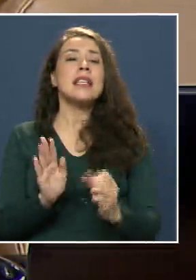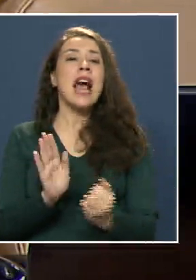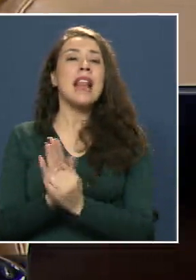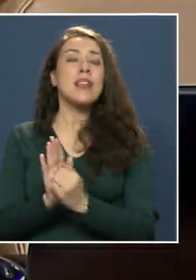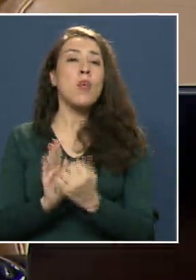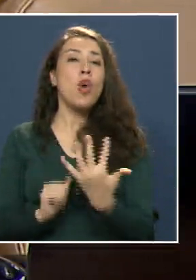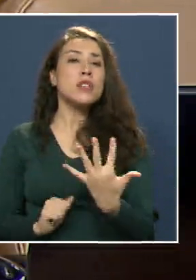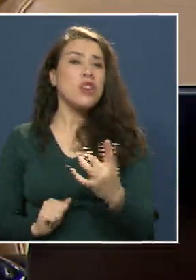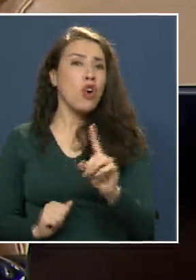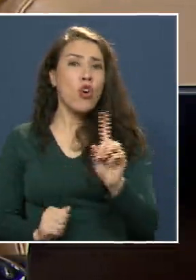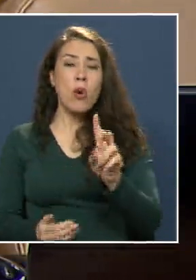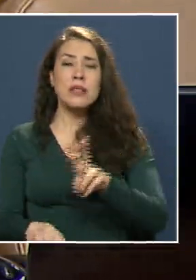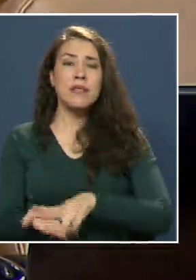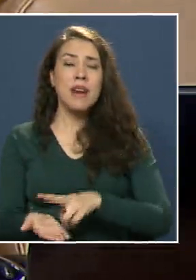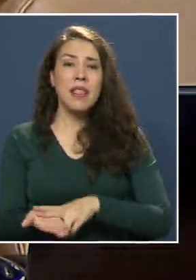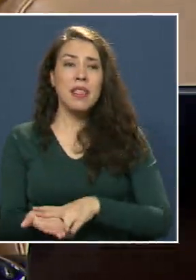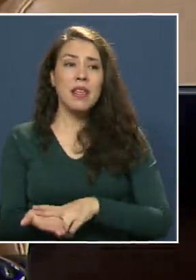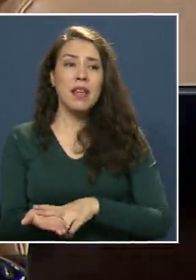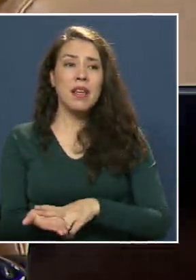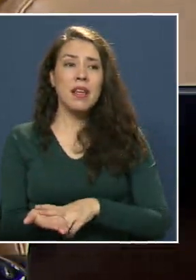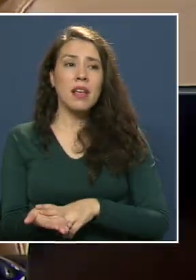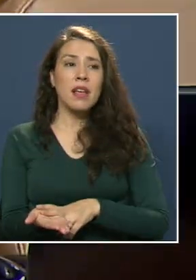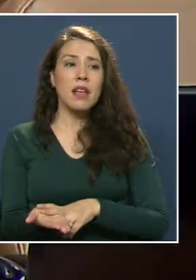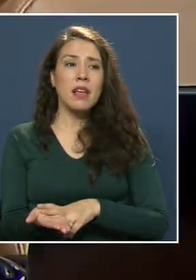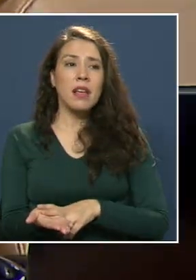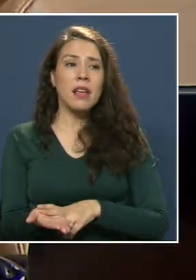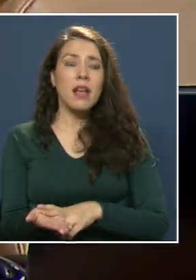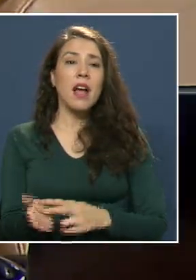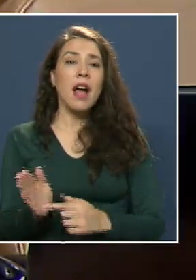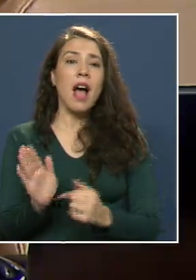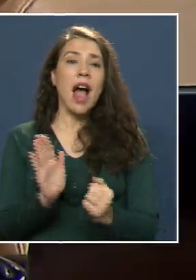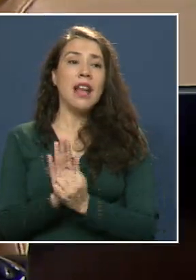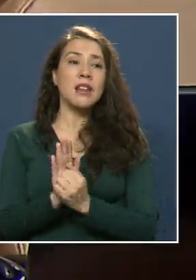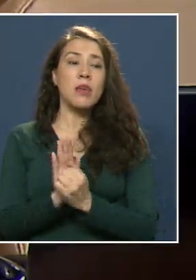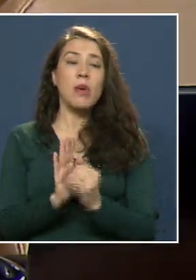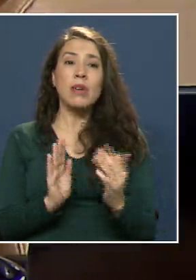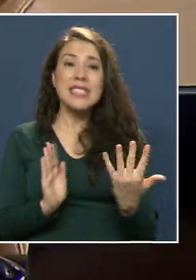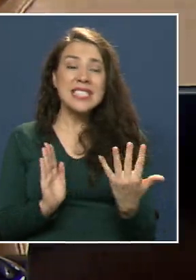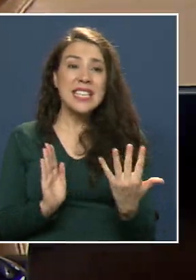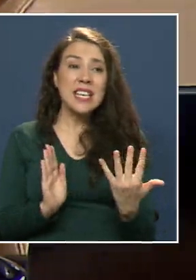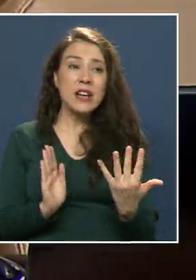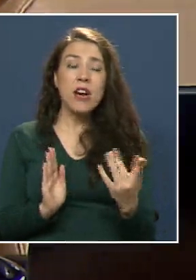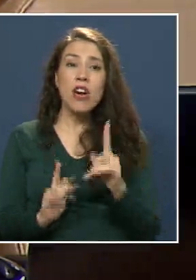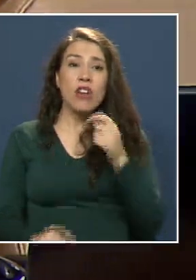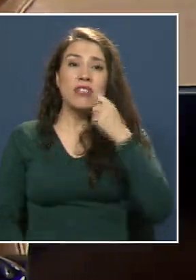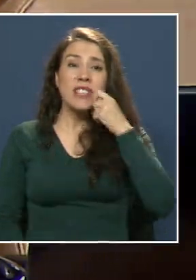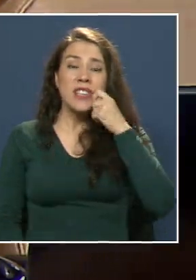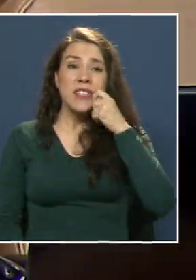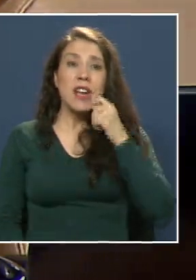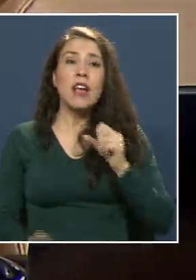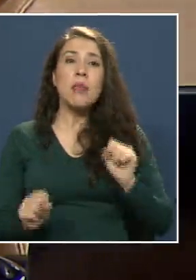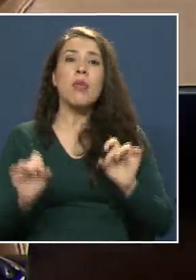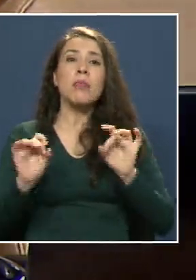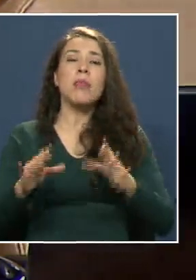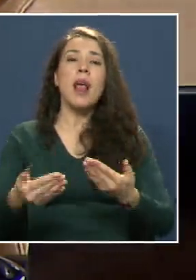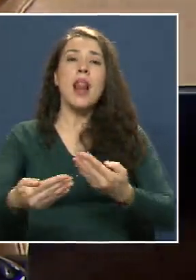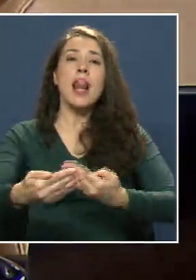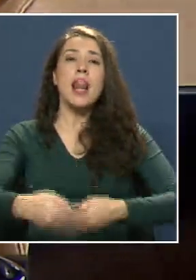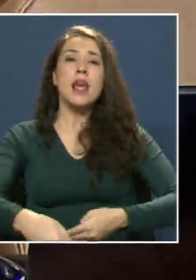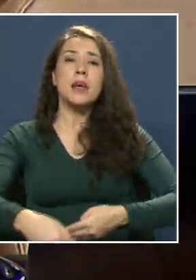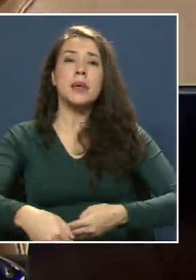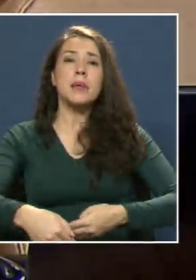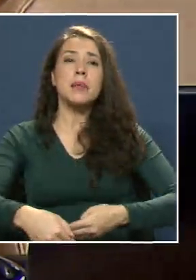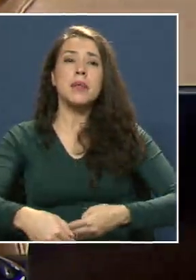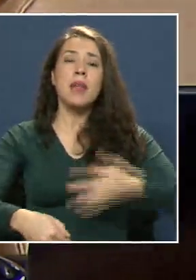eso no es cierto. No da el hecho que aplique el artículo 5, en el caso que aplicara, no significa que aquí podamos fijar un límite,